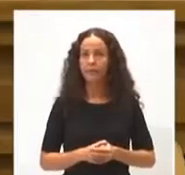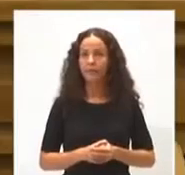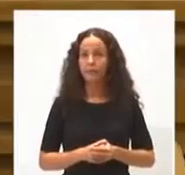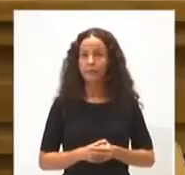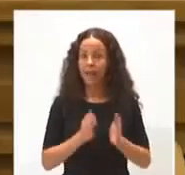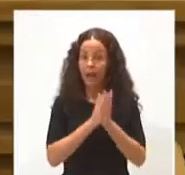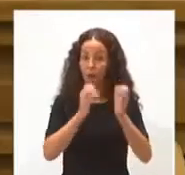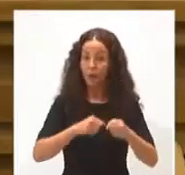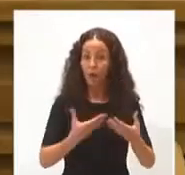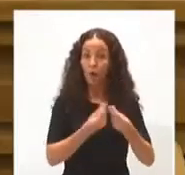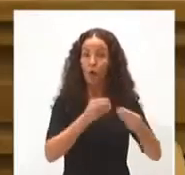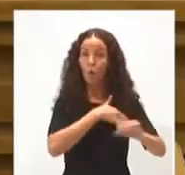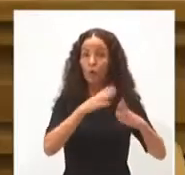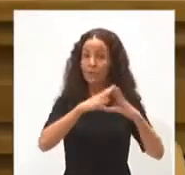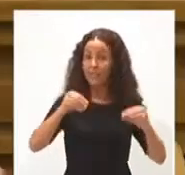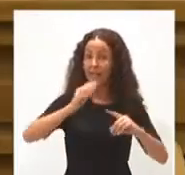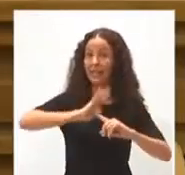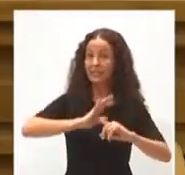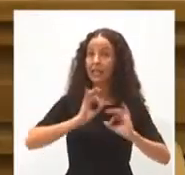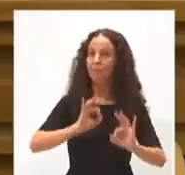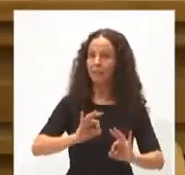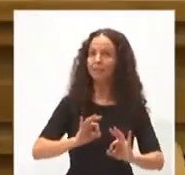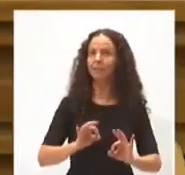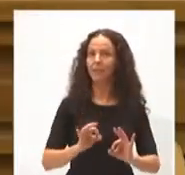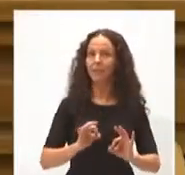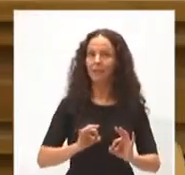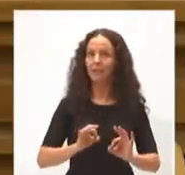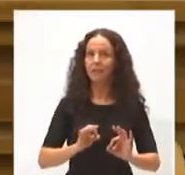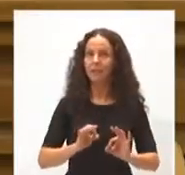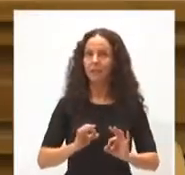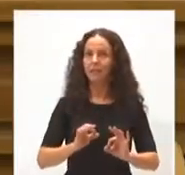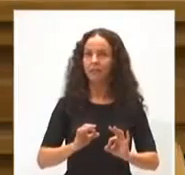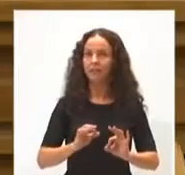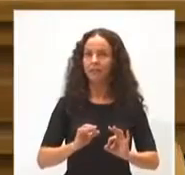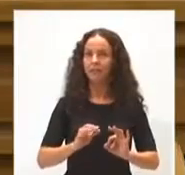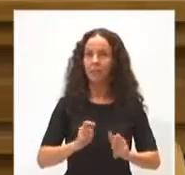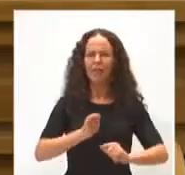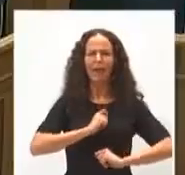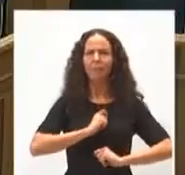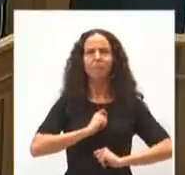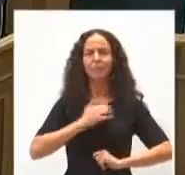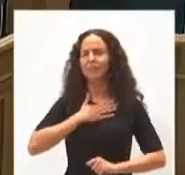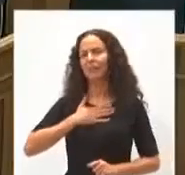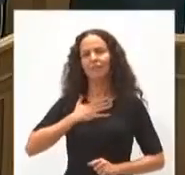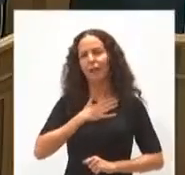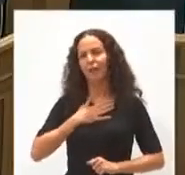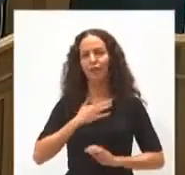con la universidad de castilla-la mancha' me da mucho me da mucha satisfacción